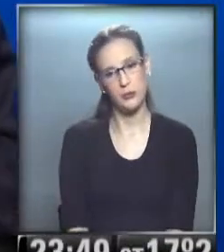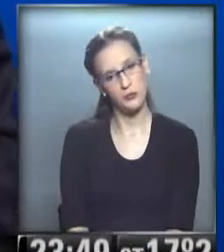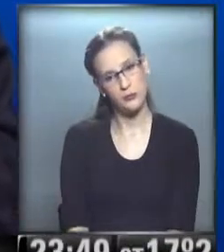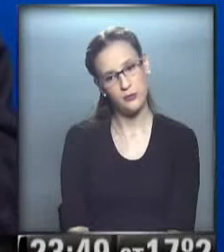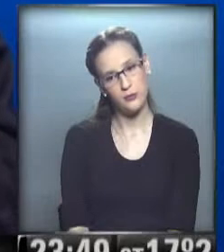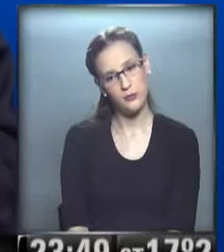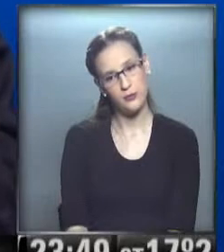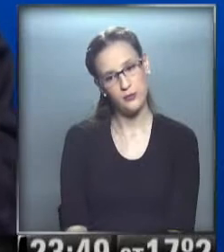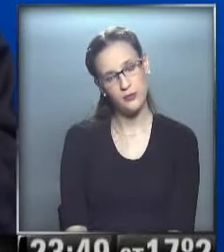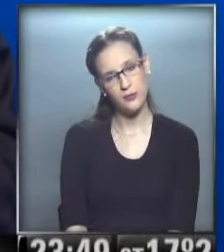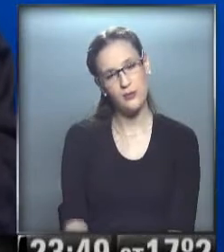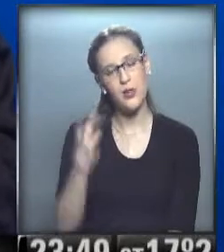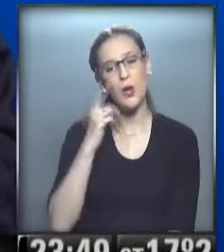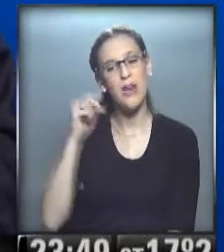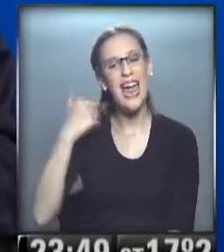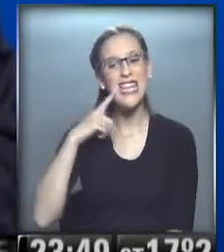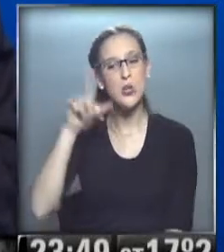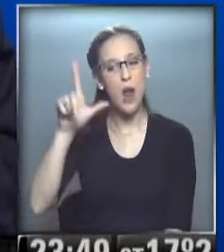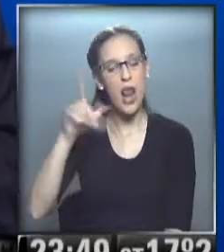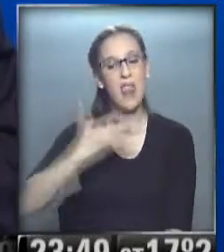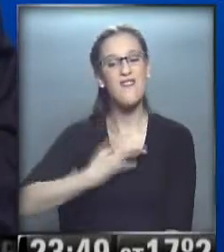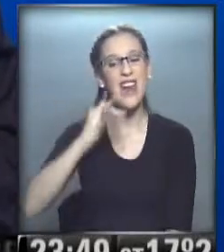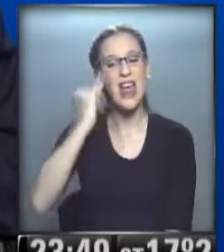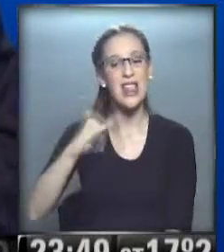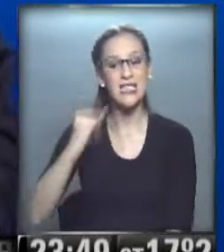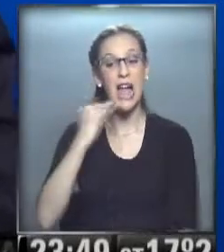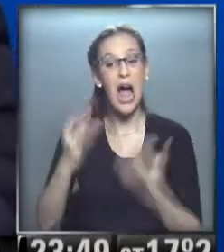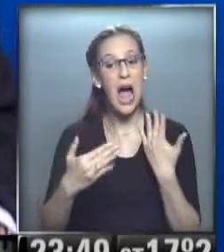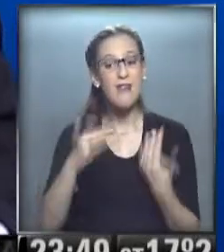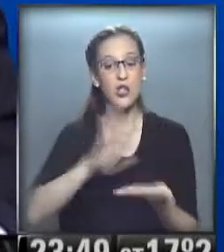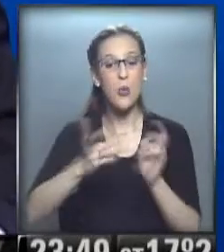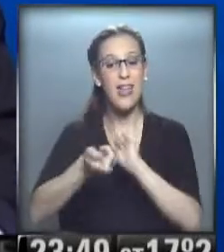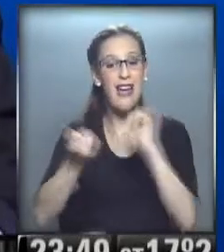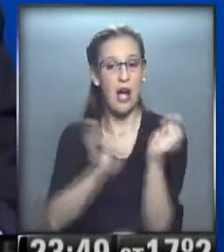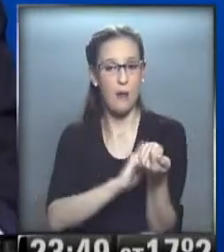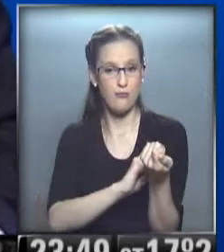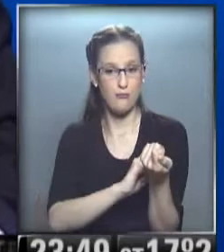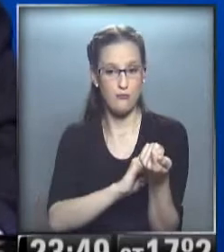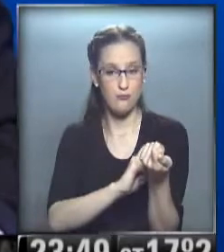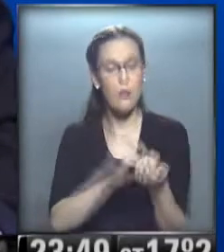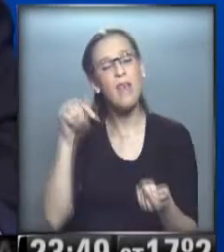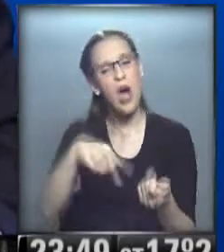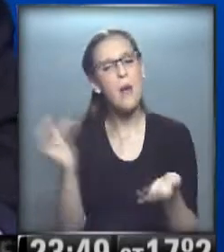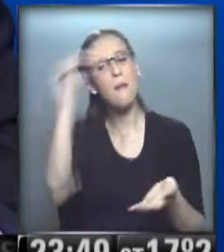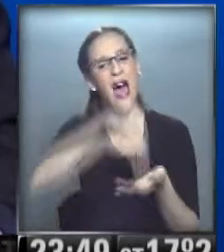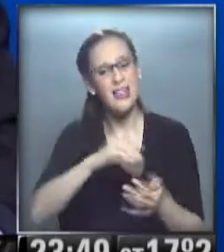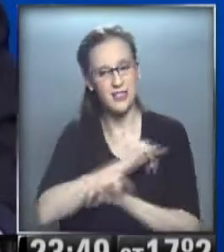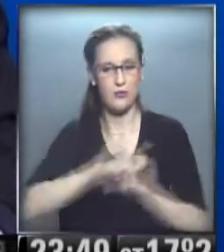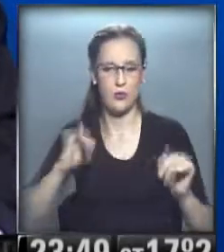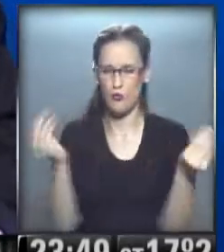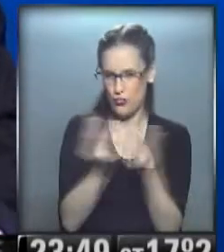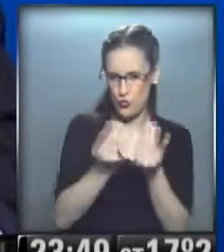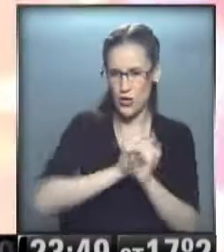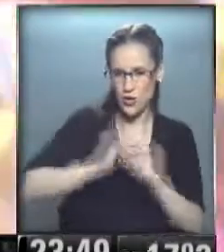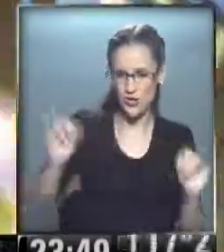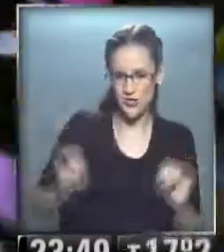Bien, allí lo veíamos a Aníbal Fernández opinando sobre esta reforma del Código Civil y Comercial. Ahora tenemos más información en este picado de